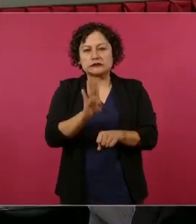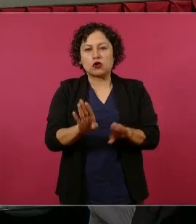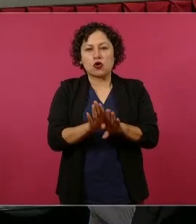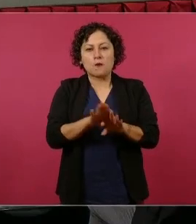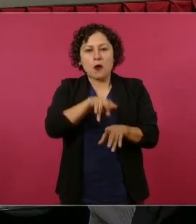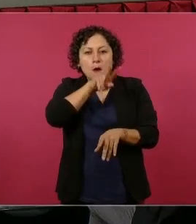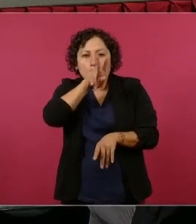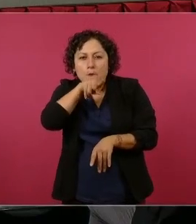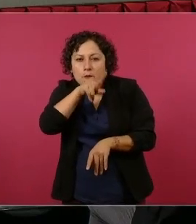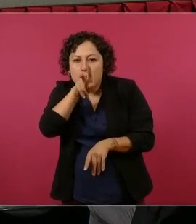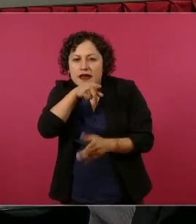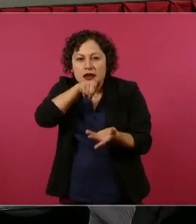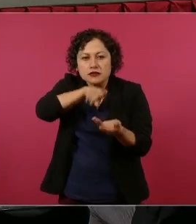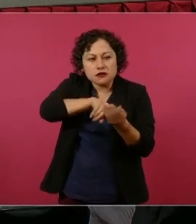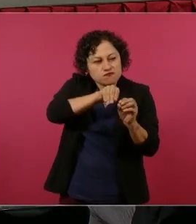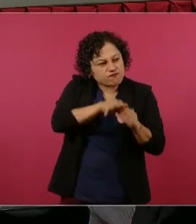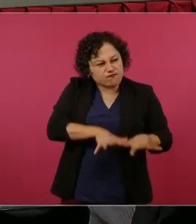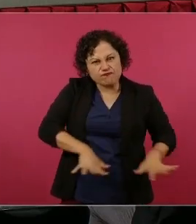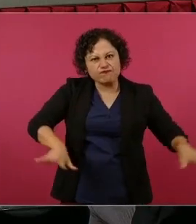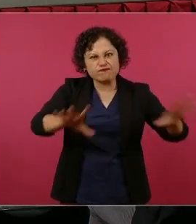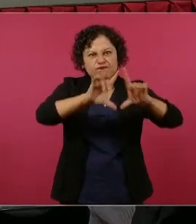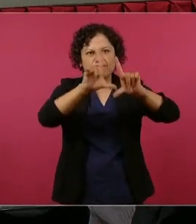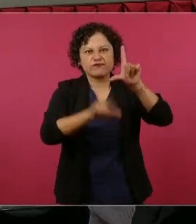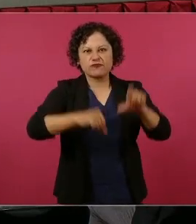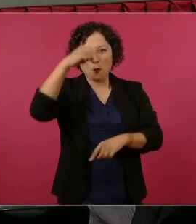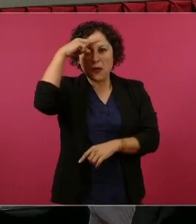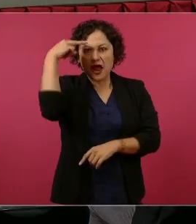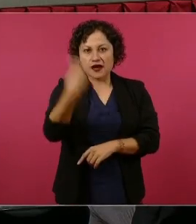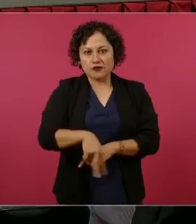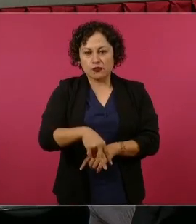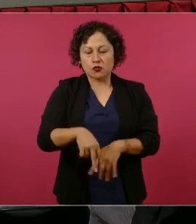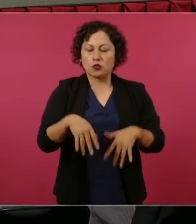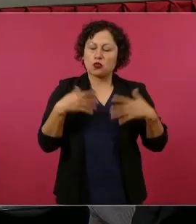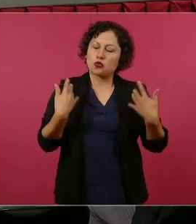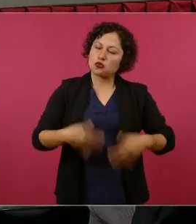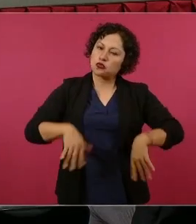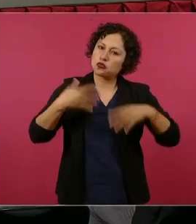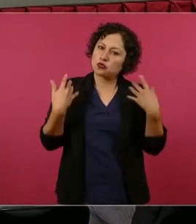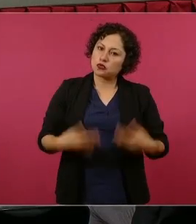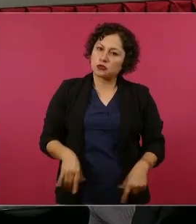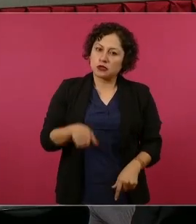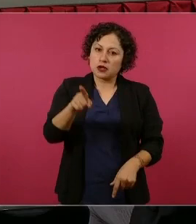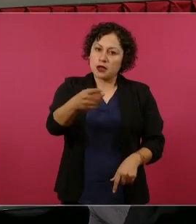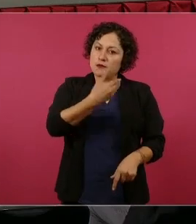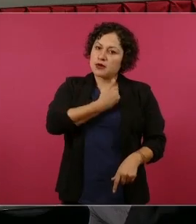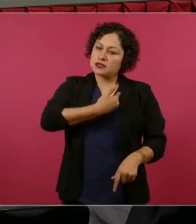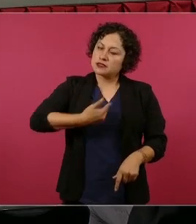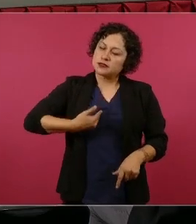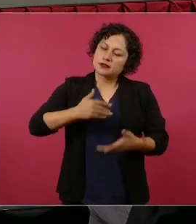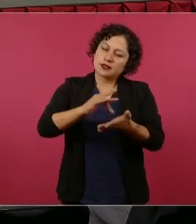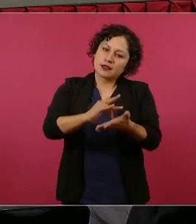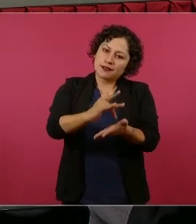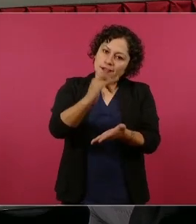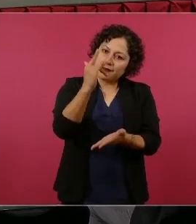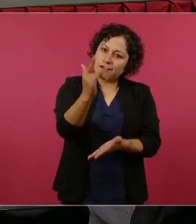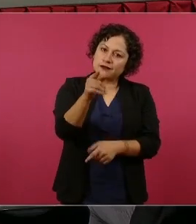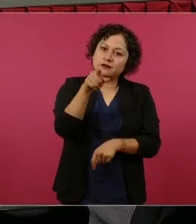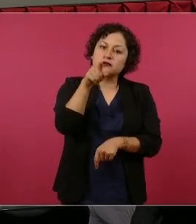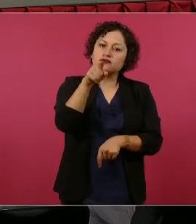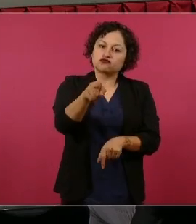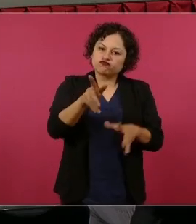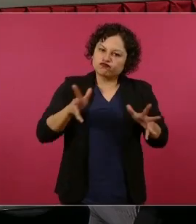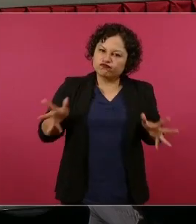del presidente de la República. Es un gran logro con su impulso y la gran capacidad de